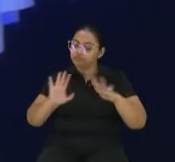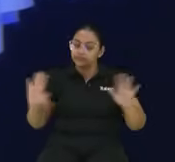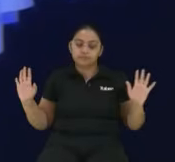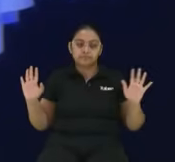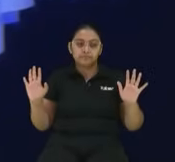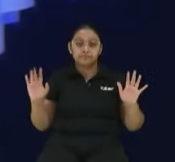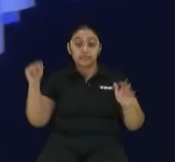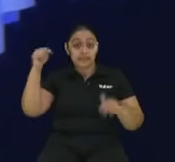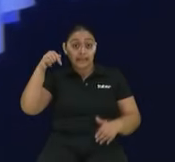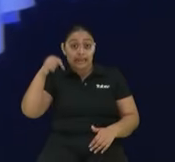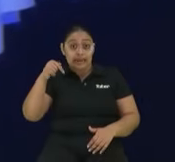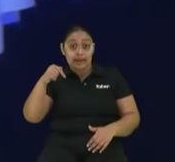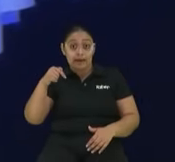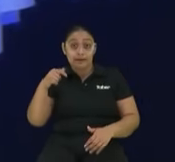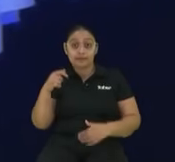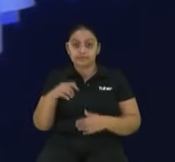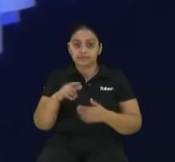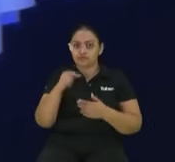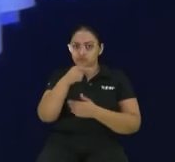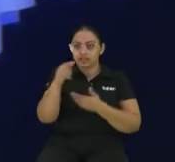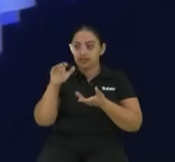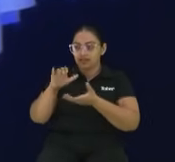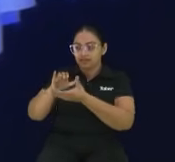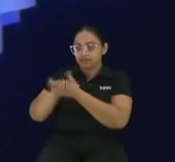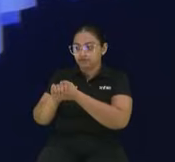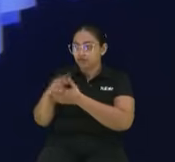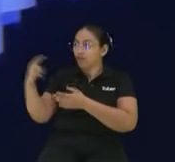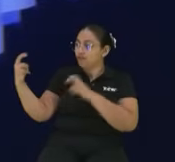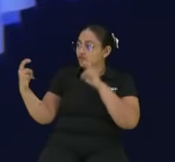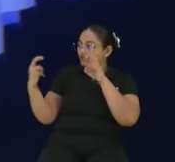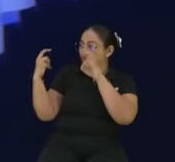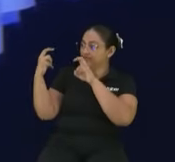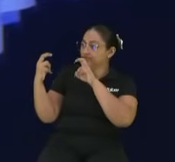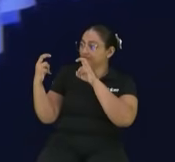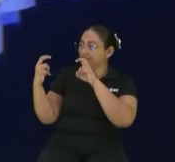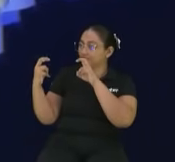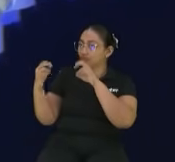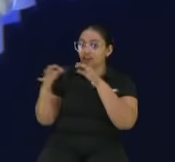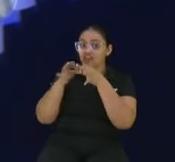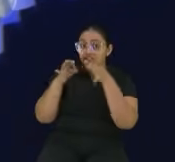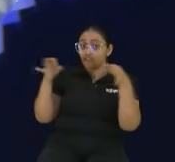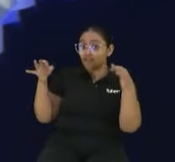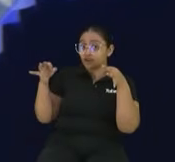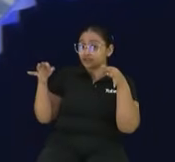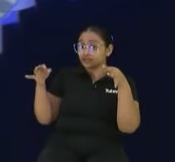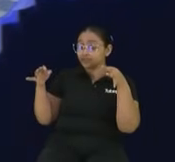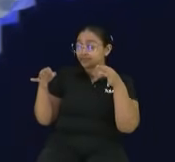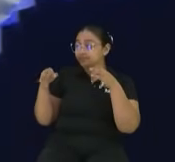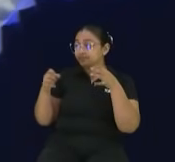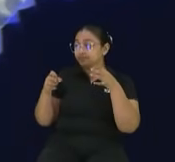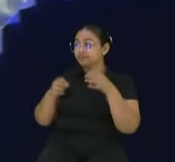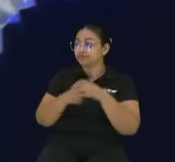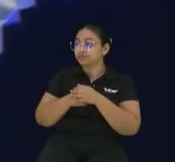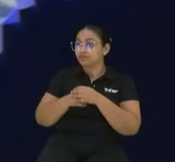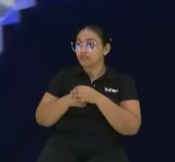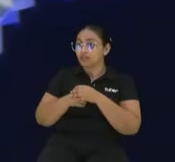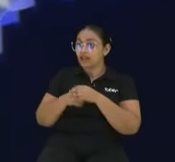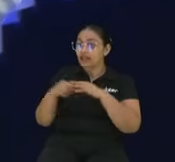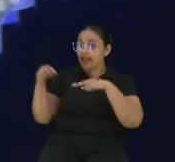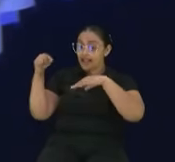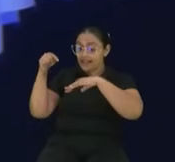y ahora le digo yo tomando de las manos viéndolo fijamente a los ojos repita conmigo las siguientes palabras con este